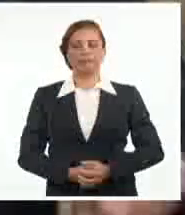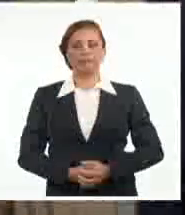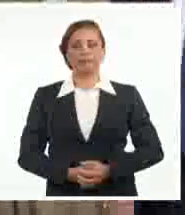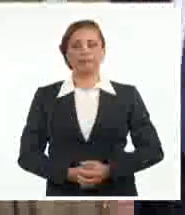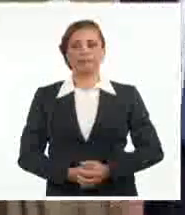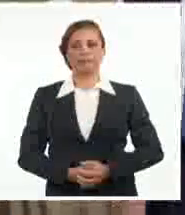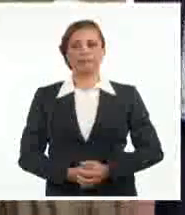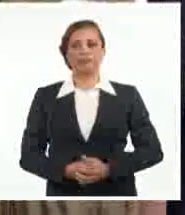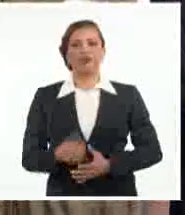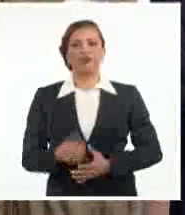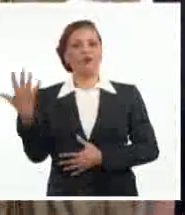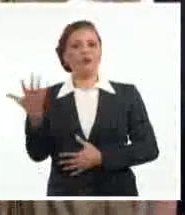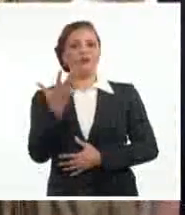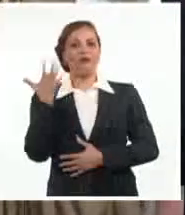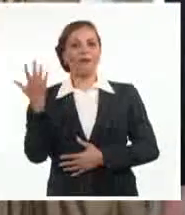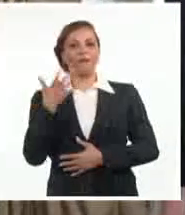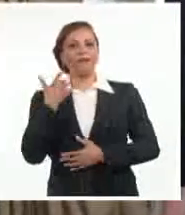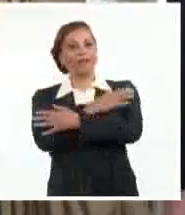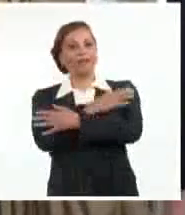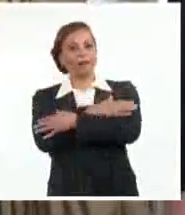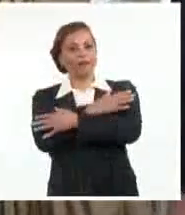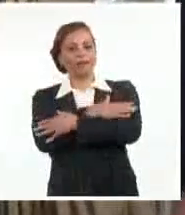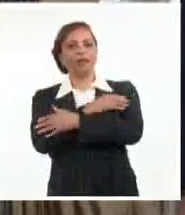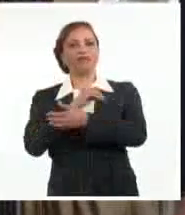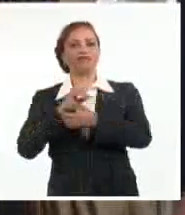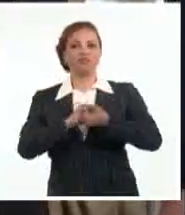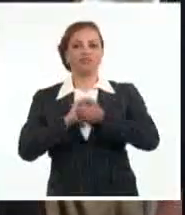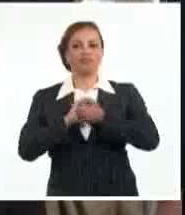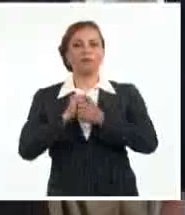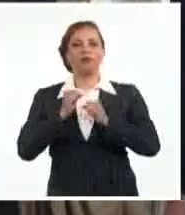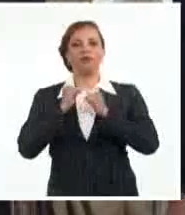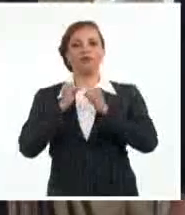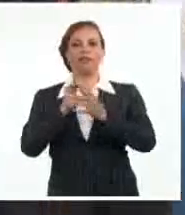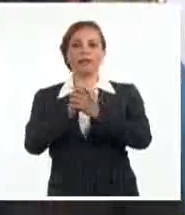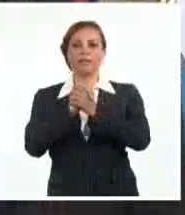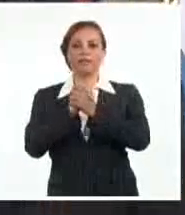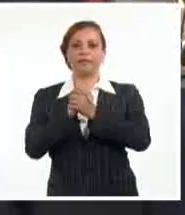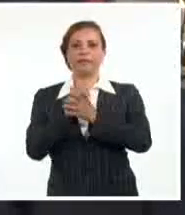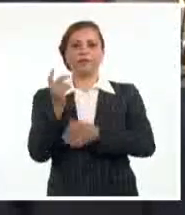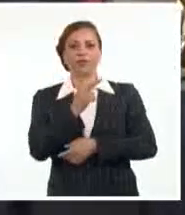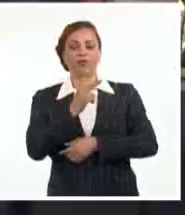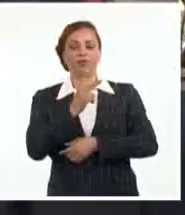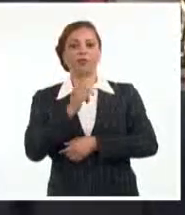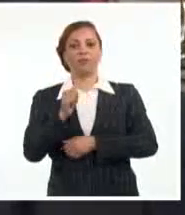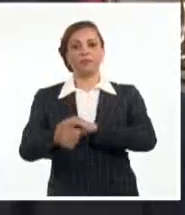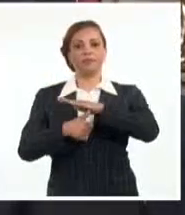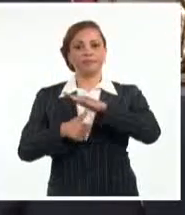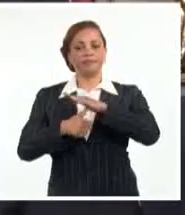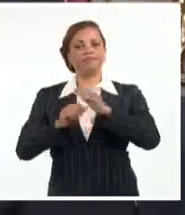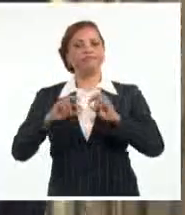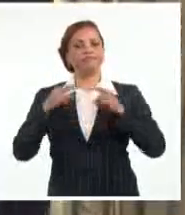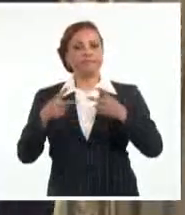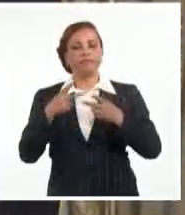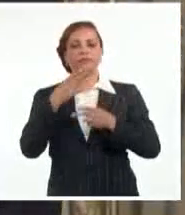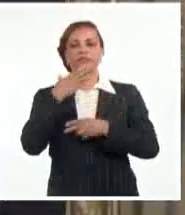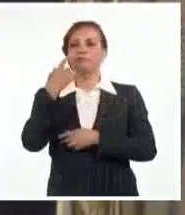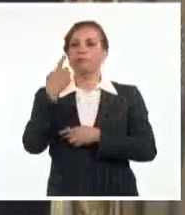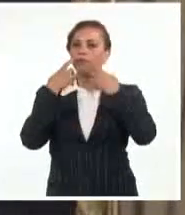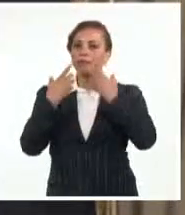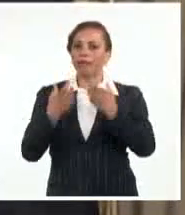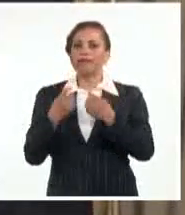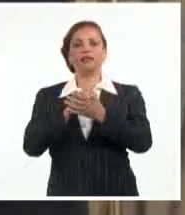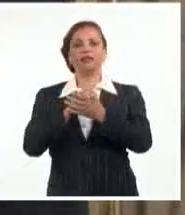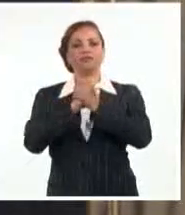En un ambiente cordial y amistoso que caracteriza las relaciones entre ambos países, las partes ratificaron la disposición de profundizar los vínculos de